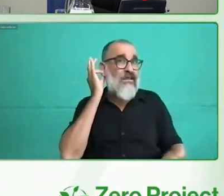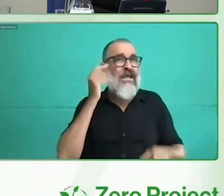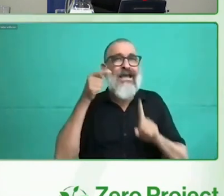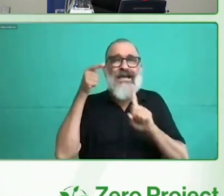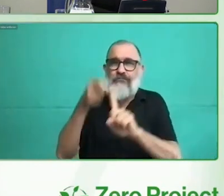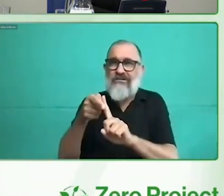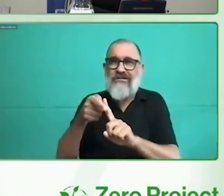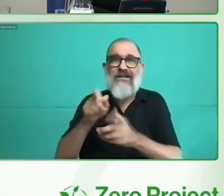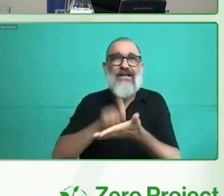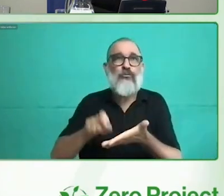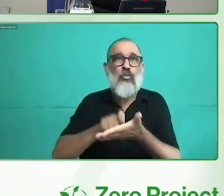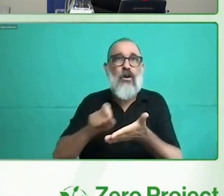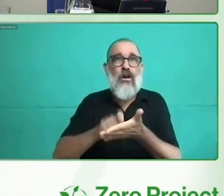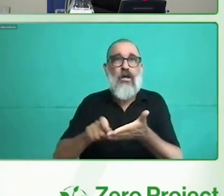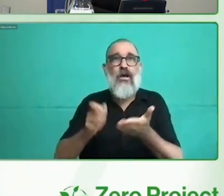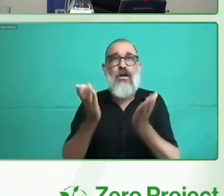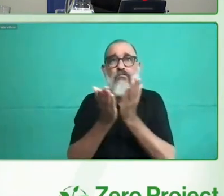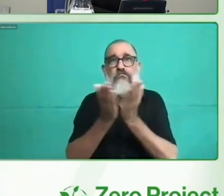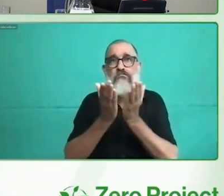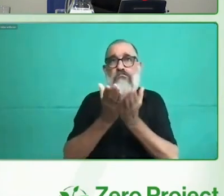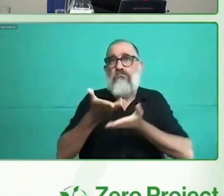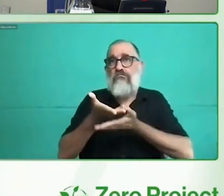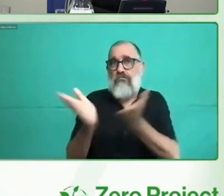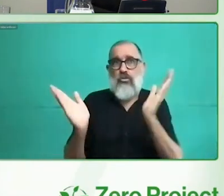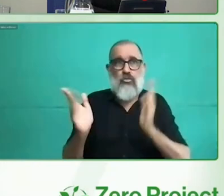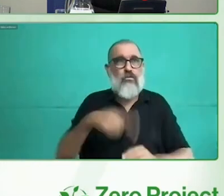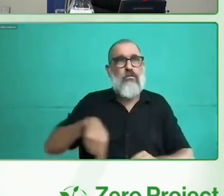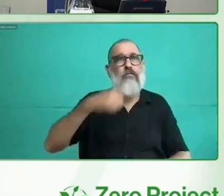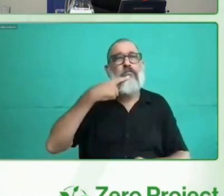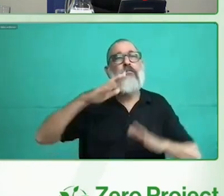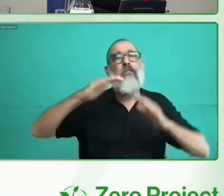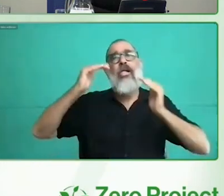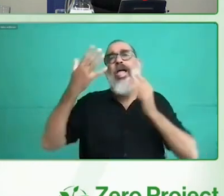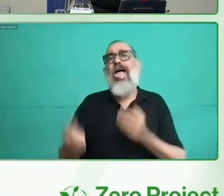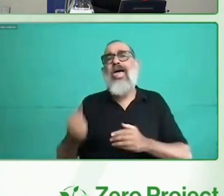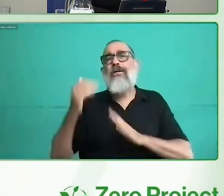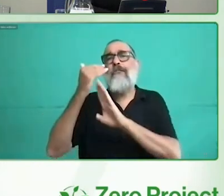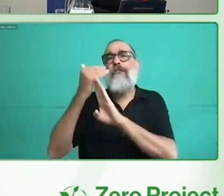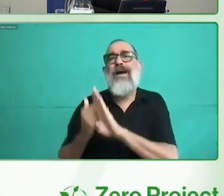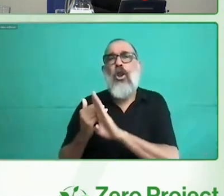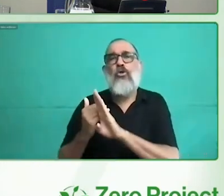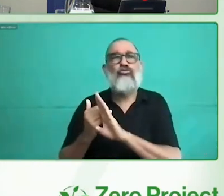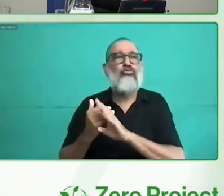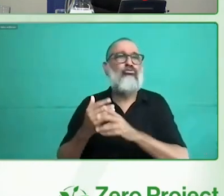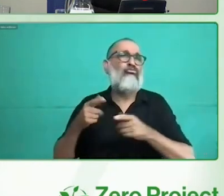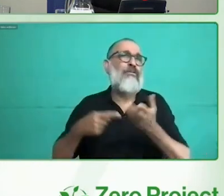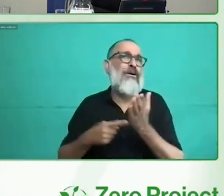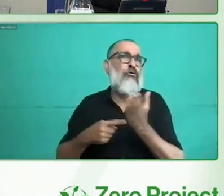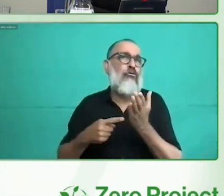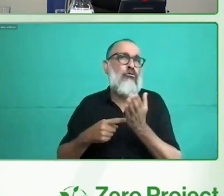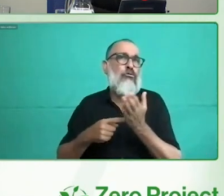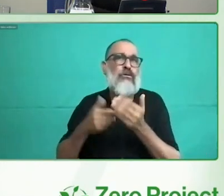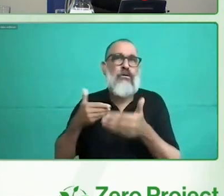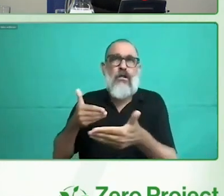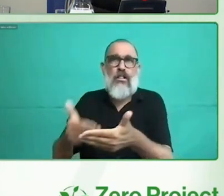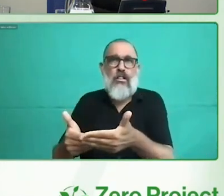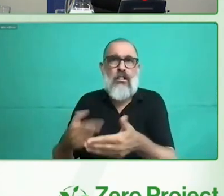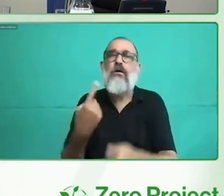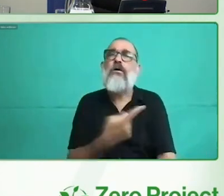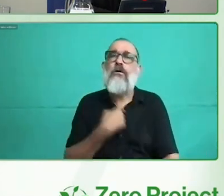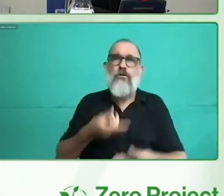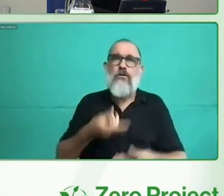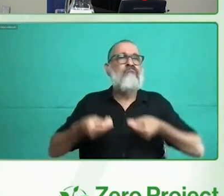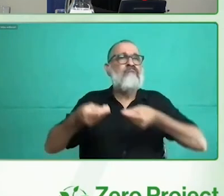como estudiantes en materia de tecnología, pero mañana como futuras mujeres que van a tener puestos de liderazgo en este